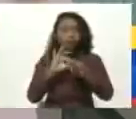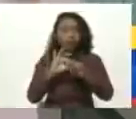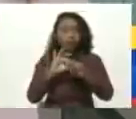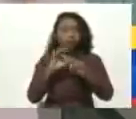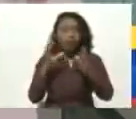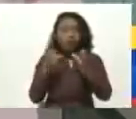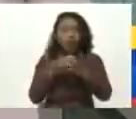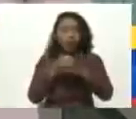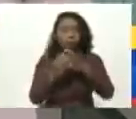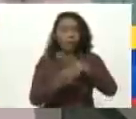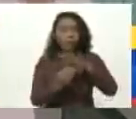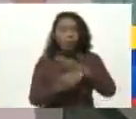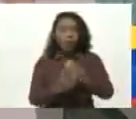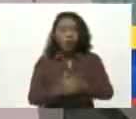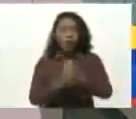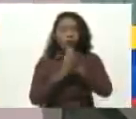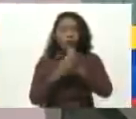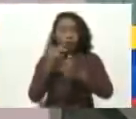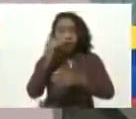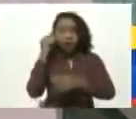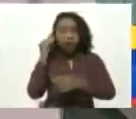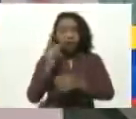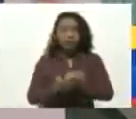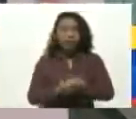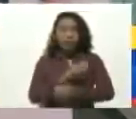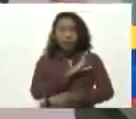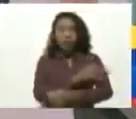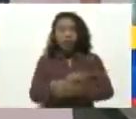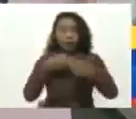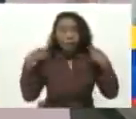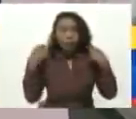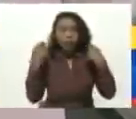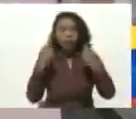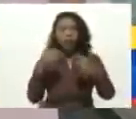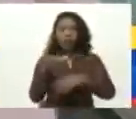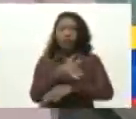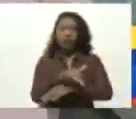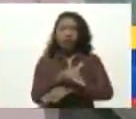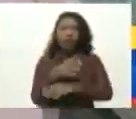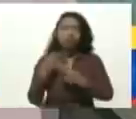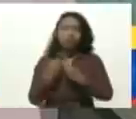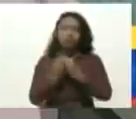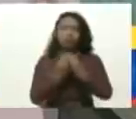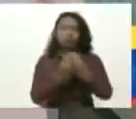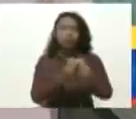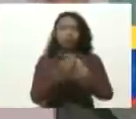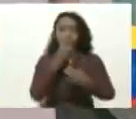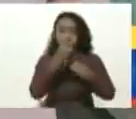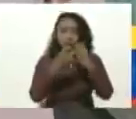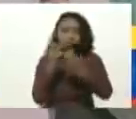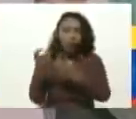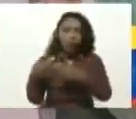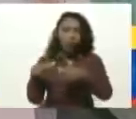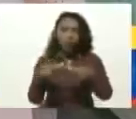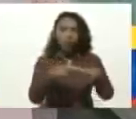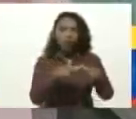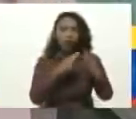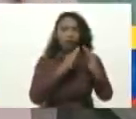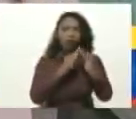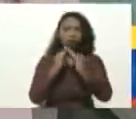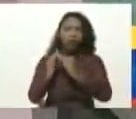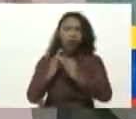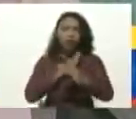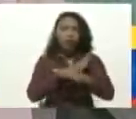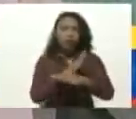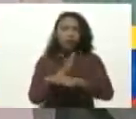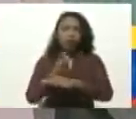equipos básicos, los líderes y lideresas del Poder Popular, donde nos acompañan a recorrer los sectores casa a casa,